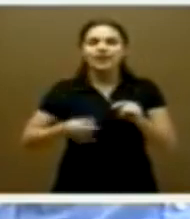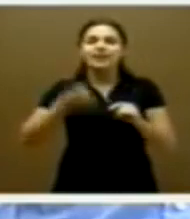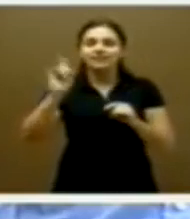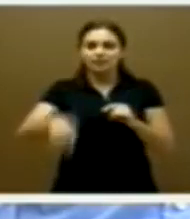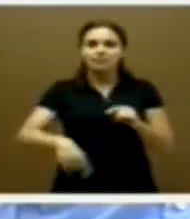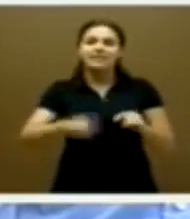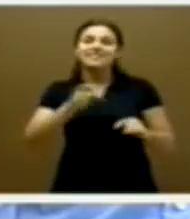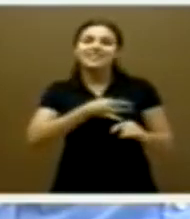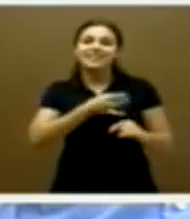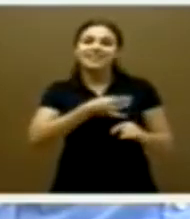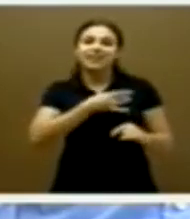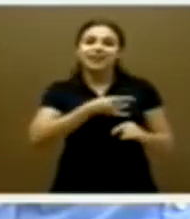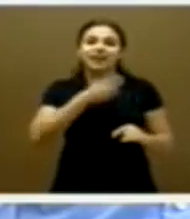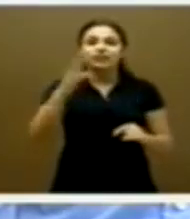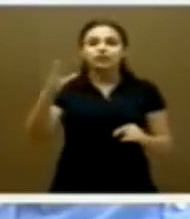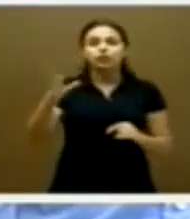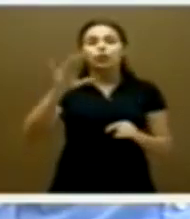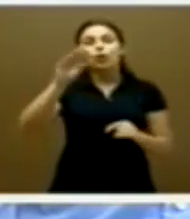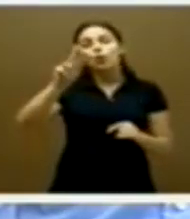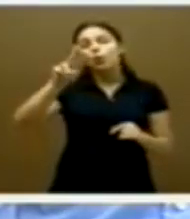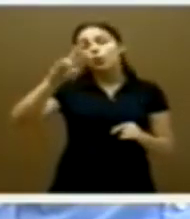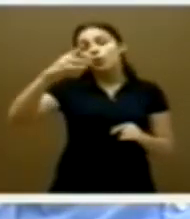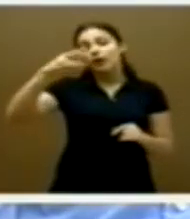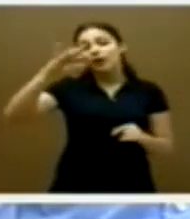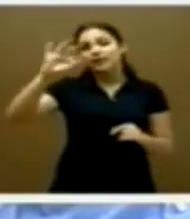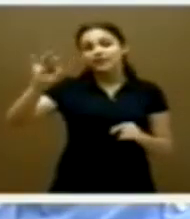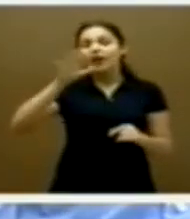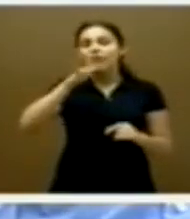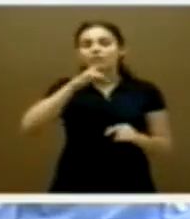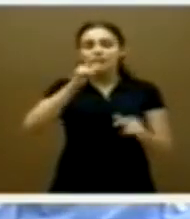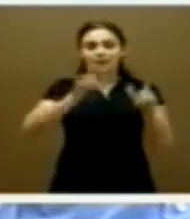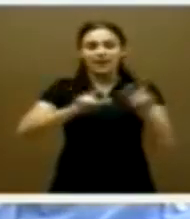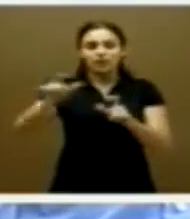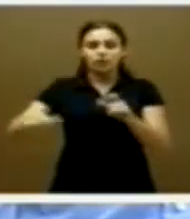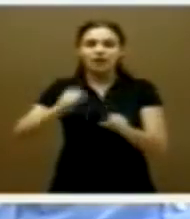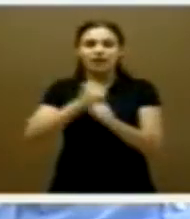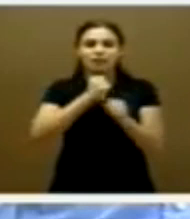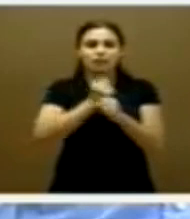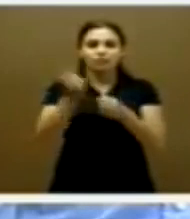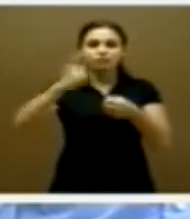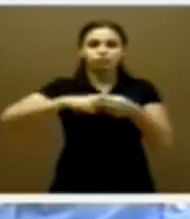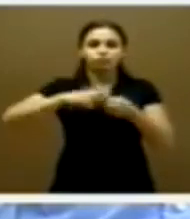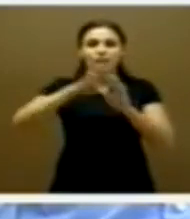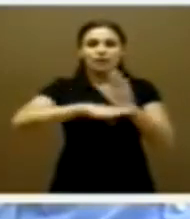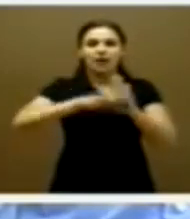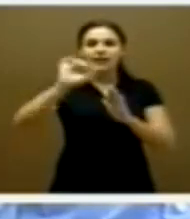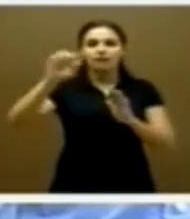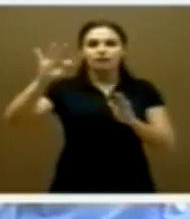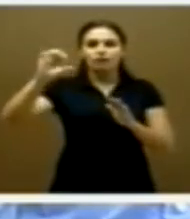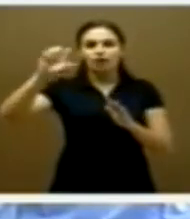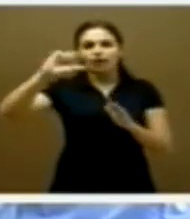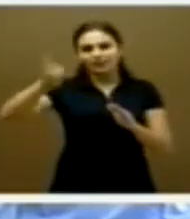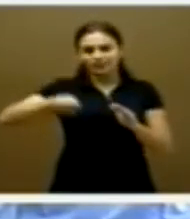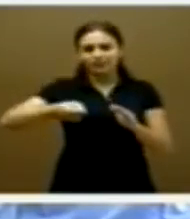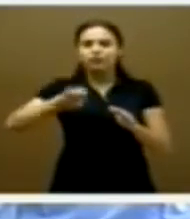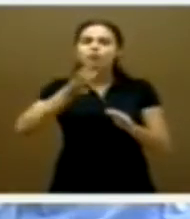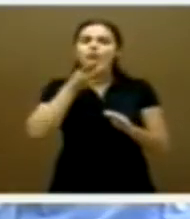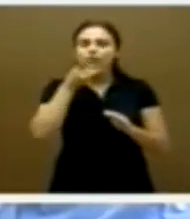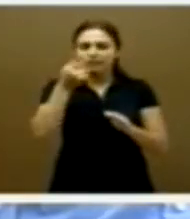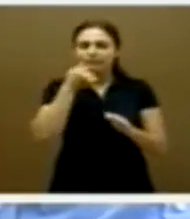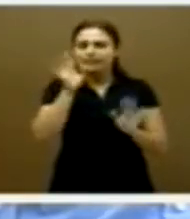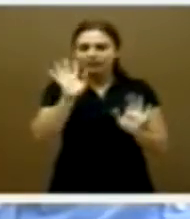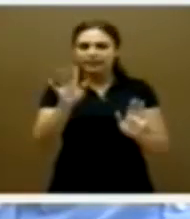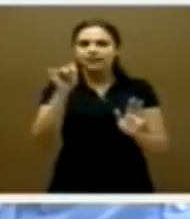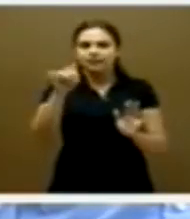CESIF, Comisiones Obreras sobre el reconocimiento de categorías del personal laboral adscrito al Plan Infoex, dado que, según el mismo,